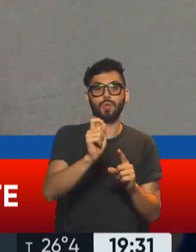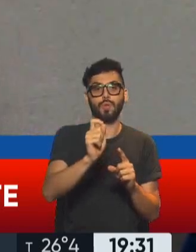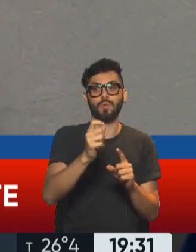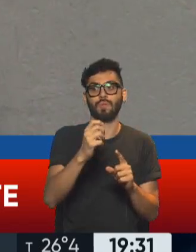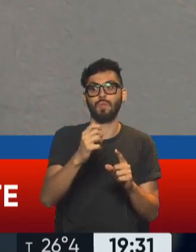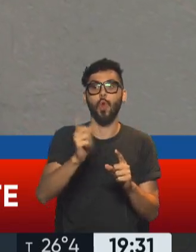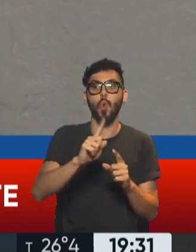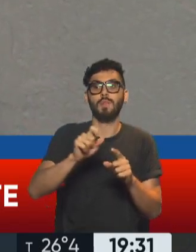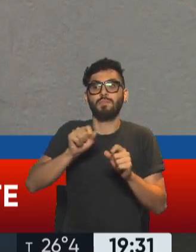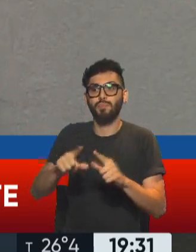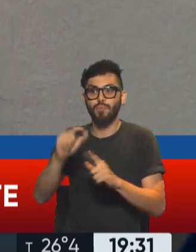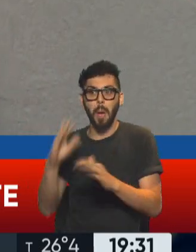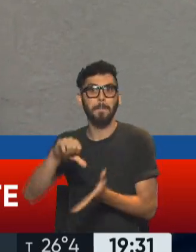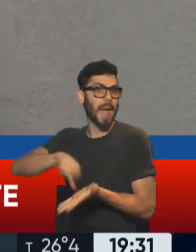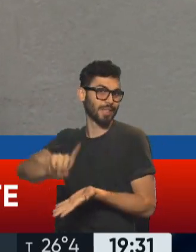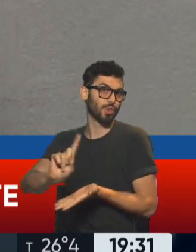brasileño,